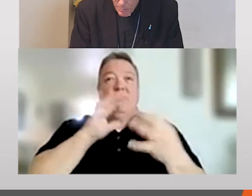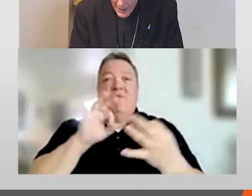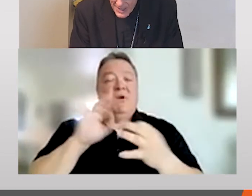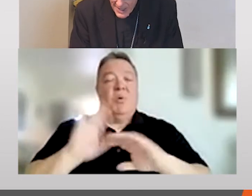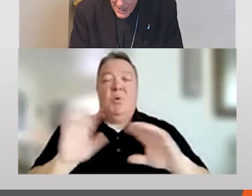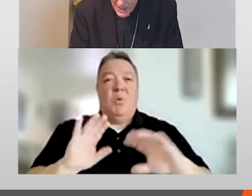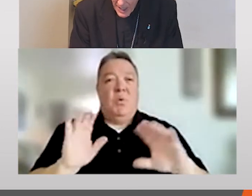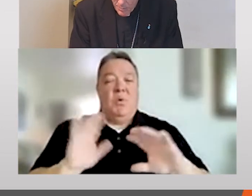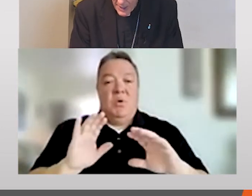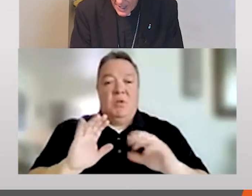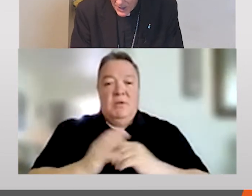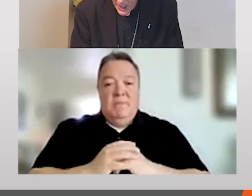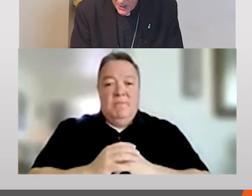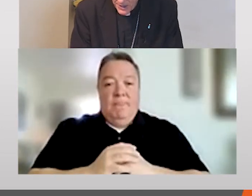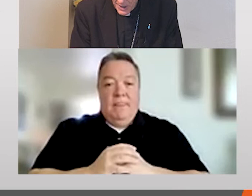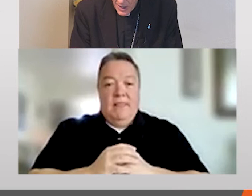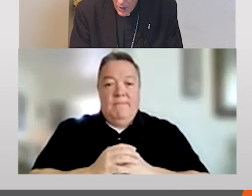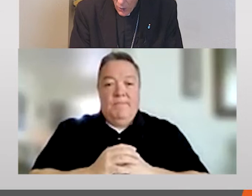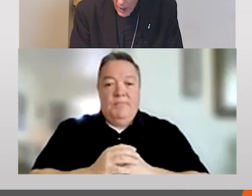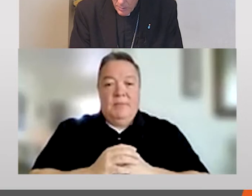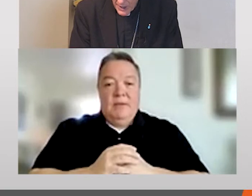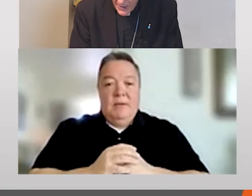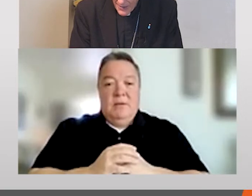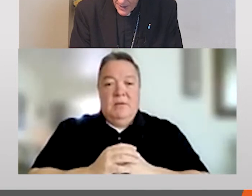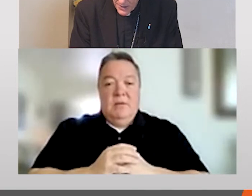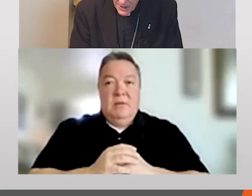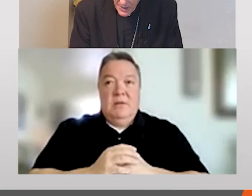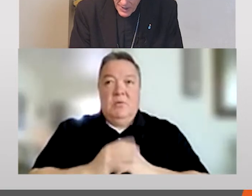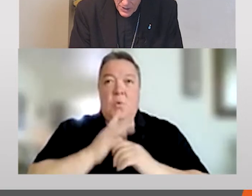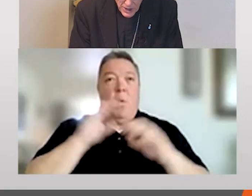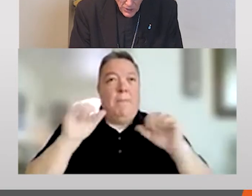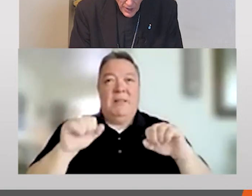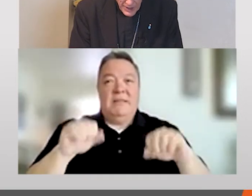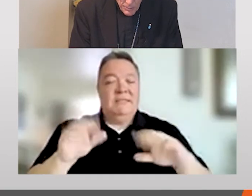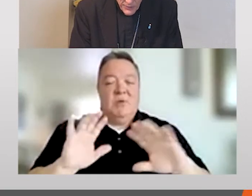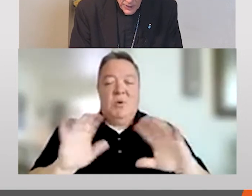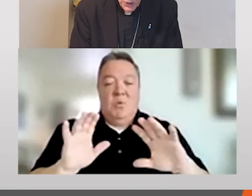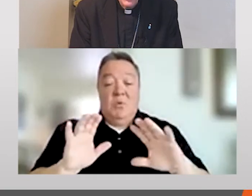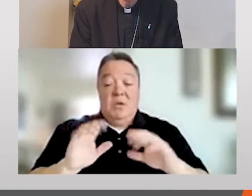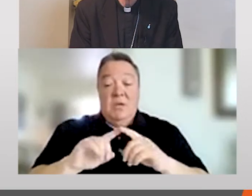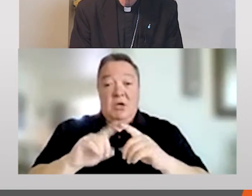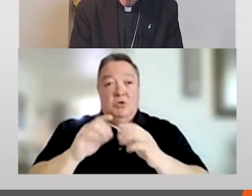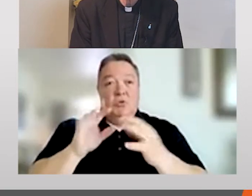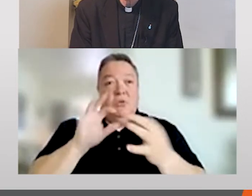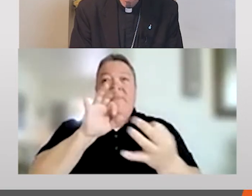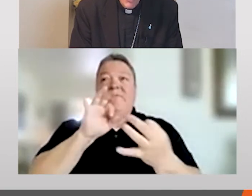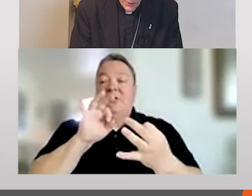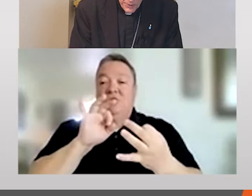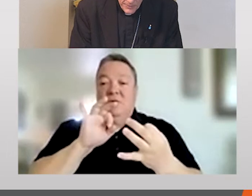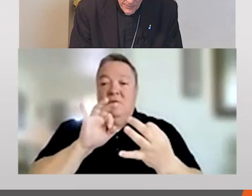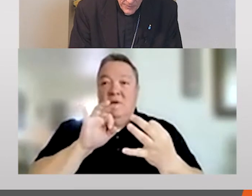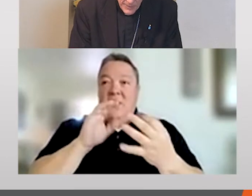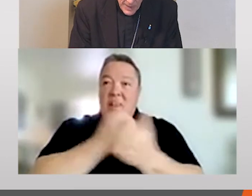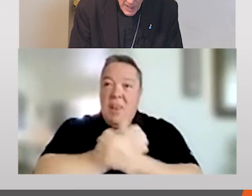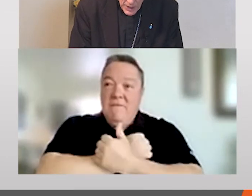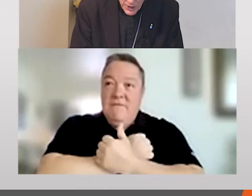apariencias o habilidades o sino a la perfección en el amor.